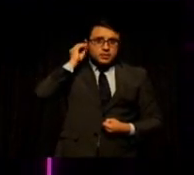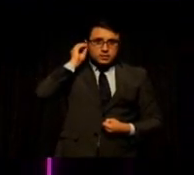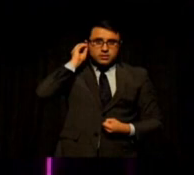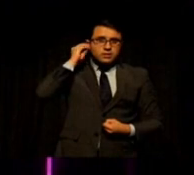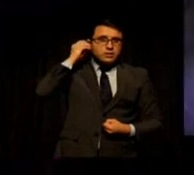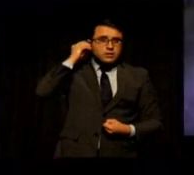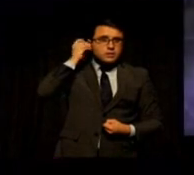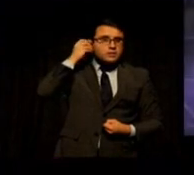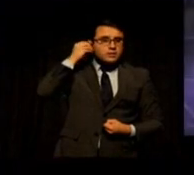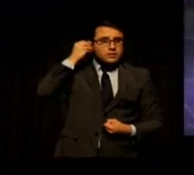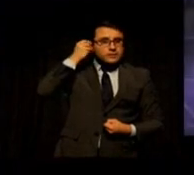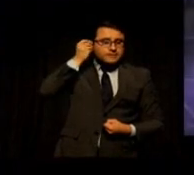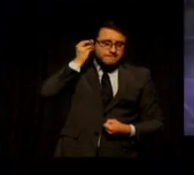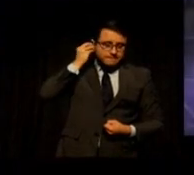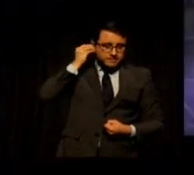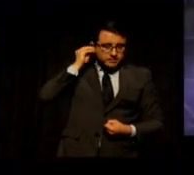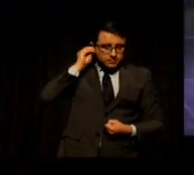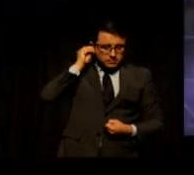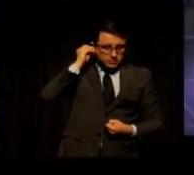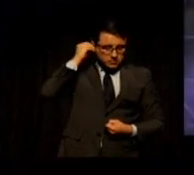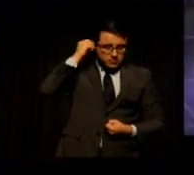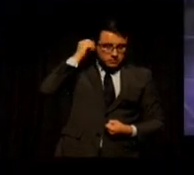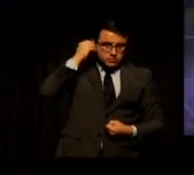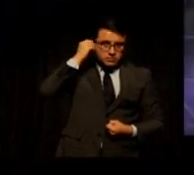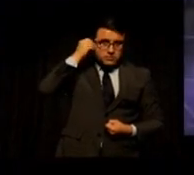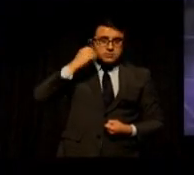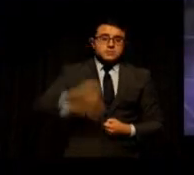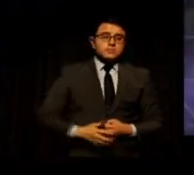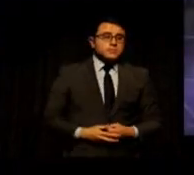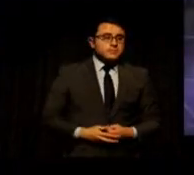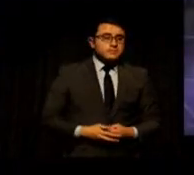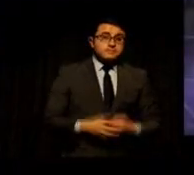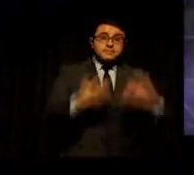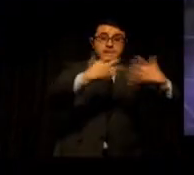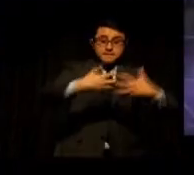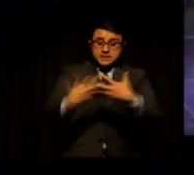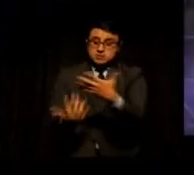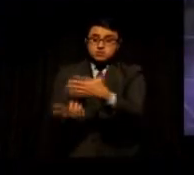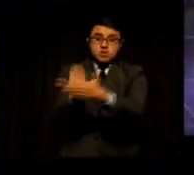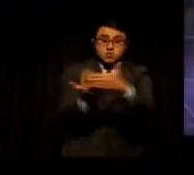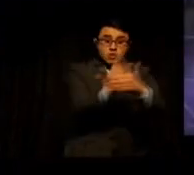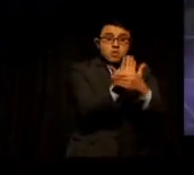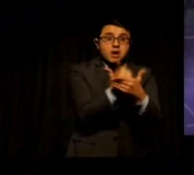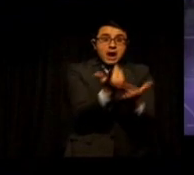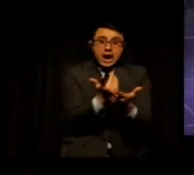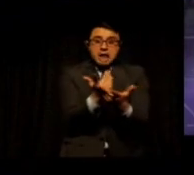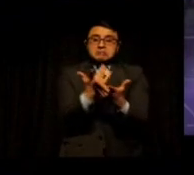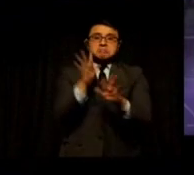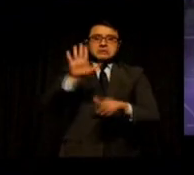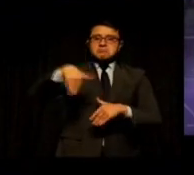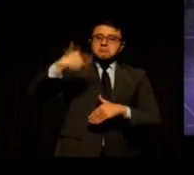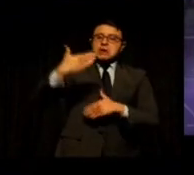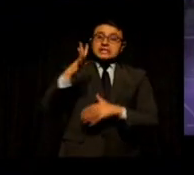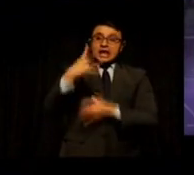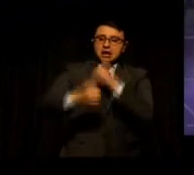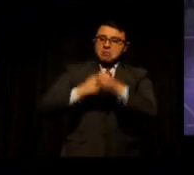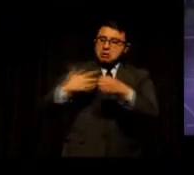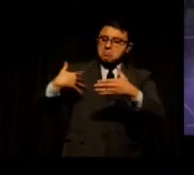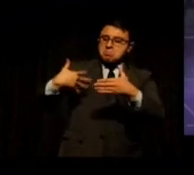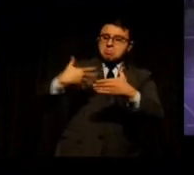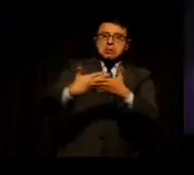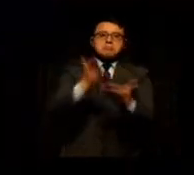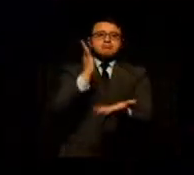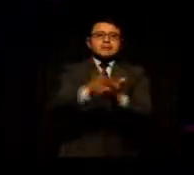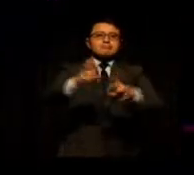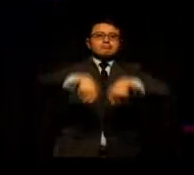primeros cinco años ya veces no tenían financiamiento muchas veces no les pagaban en el plazo que era y hoy